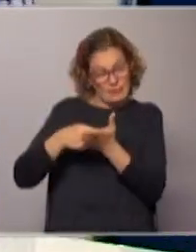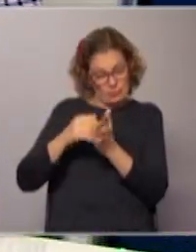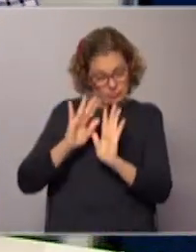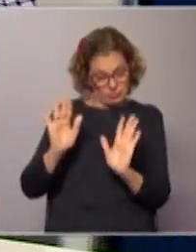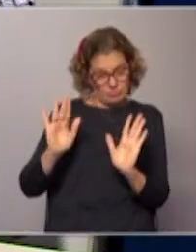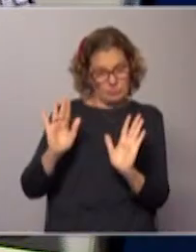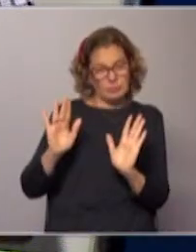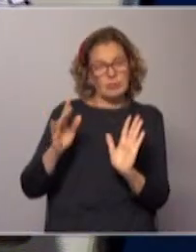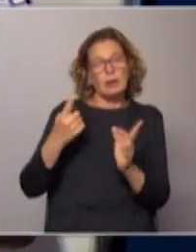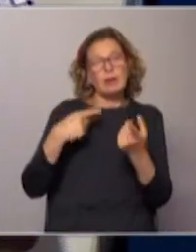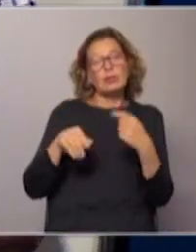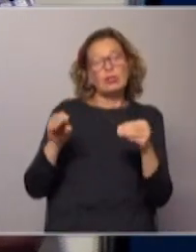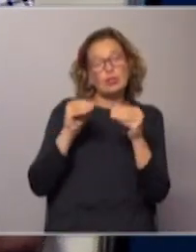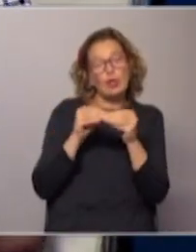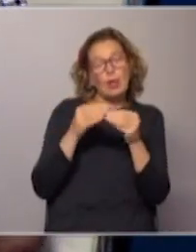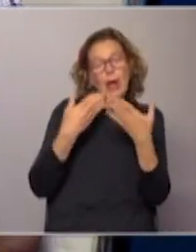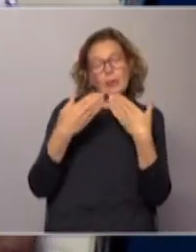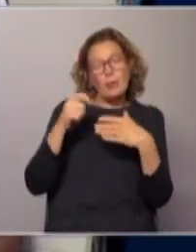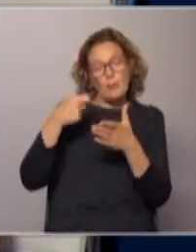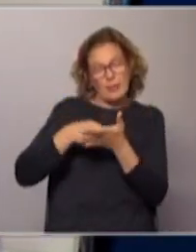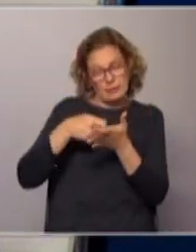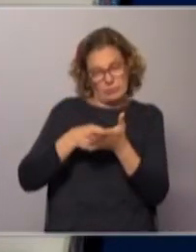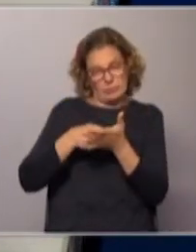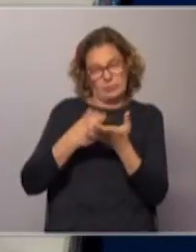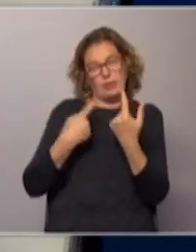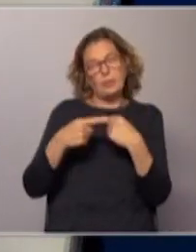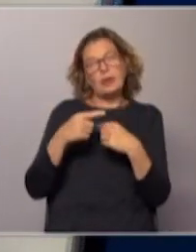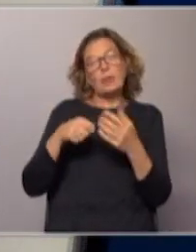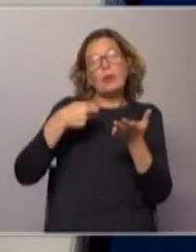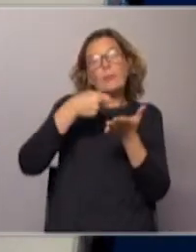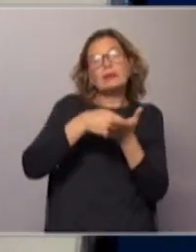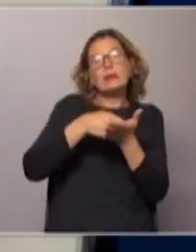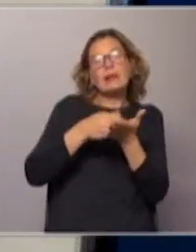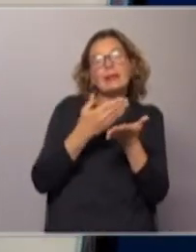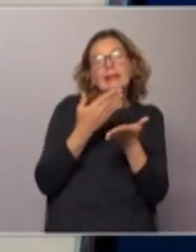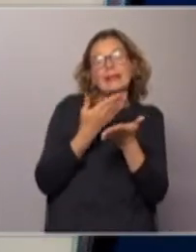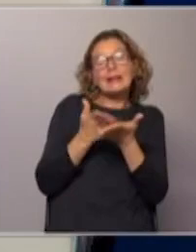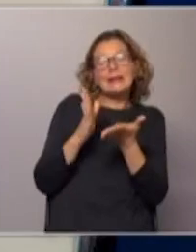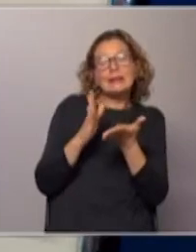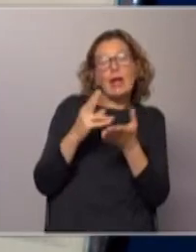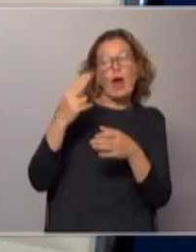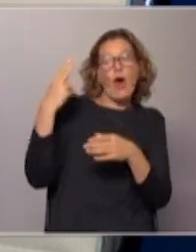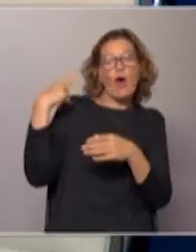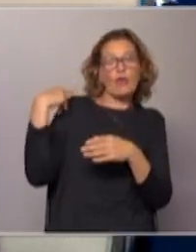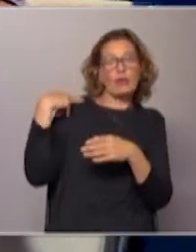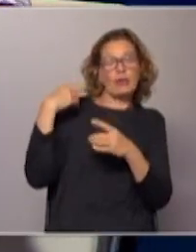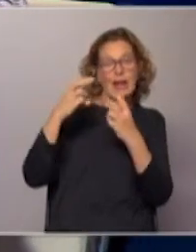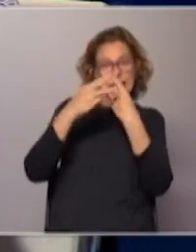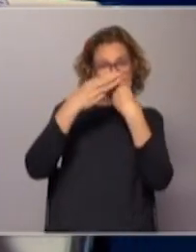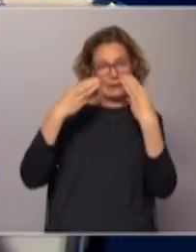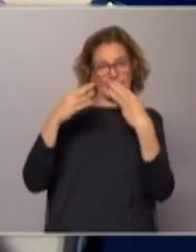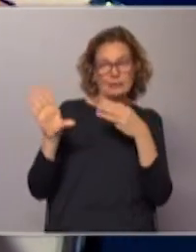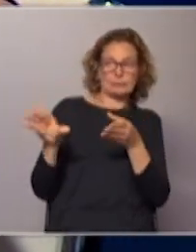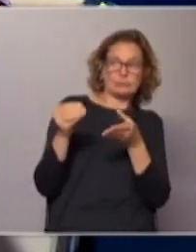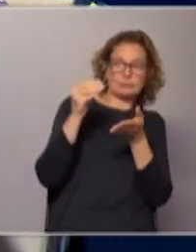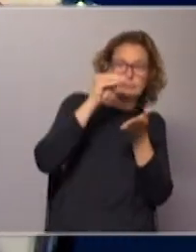después hay una partida que es la parte que se quita a los oficiales generales se destina